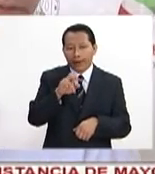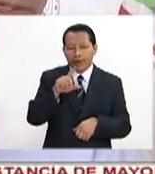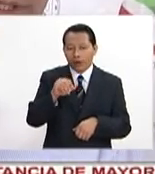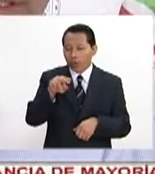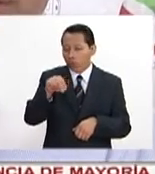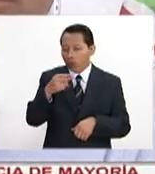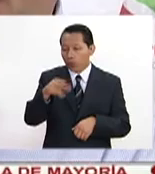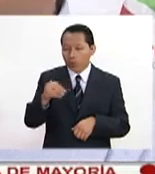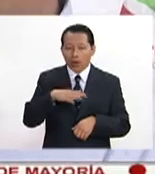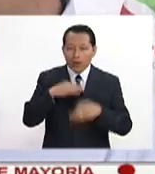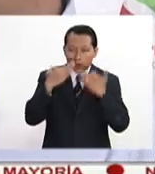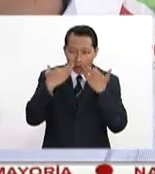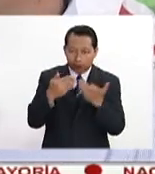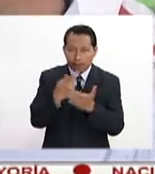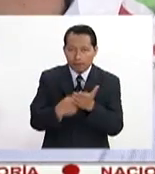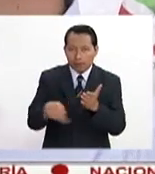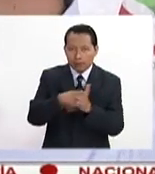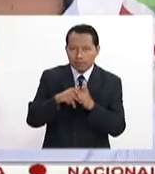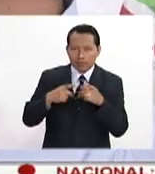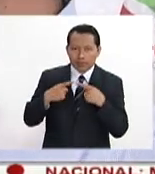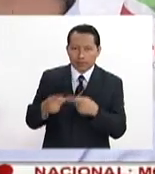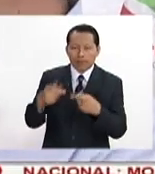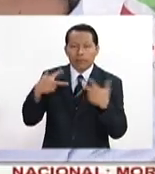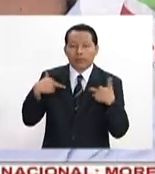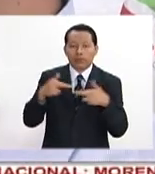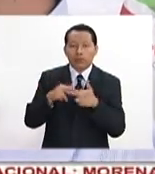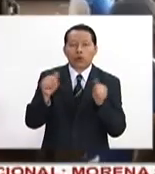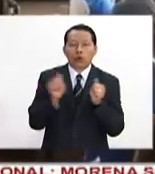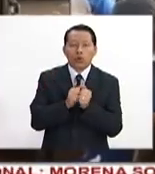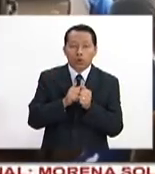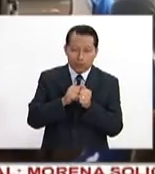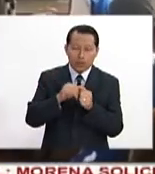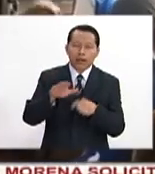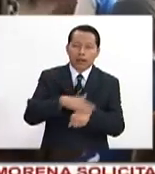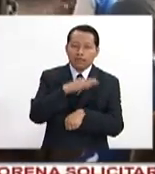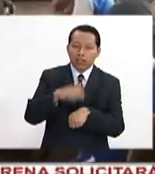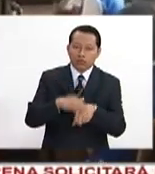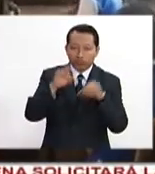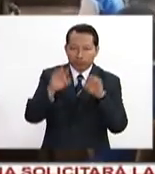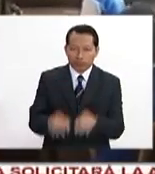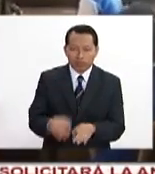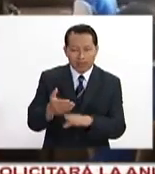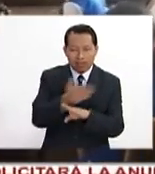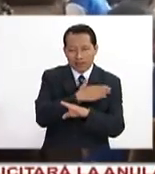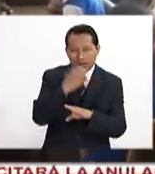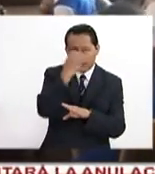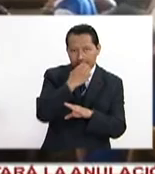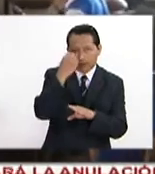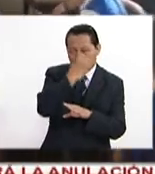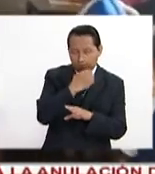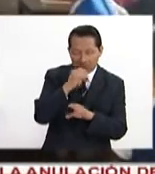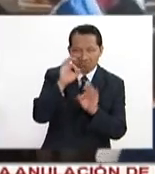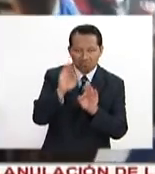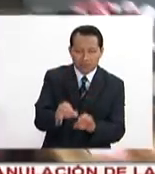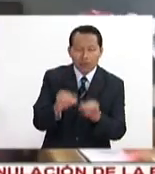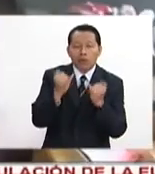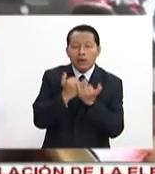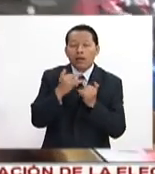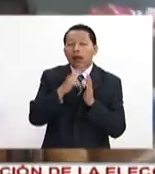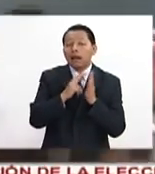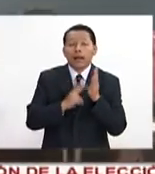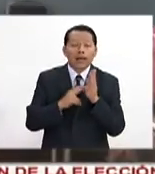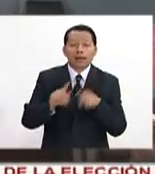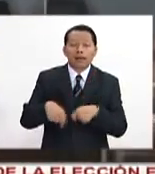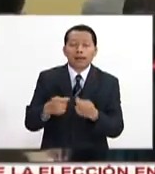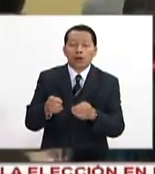testigo de la asignación de plazas docentes a profesores con resultados excelentes en la evaluación docente. Afirmó que las reglas para esta